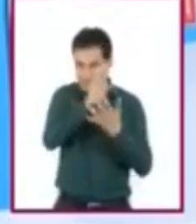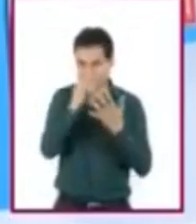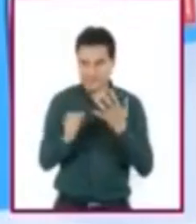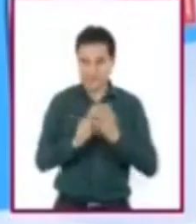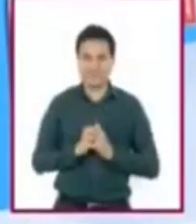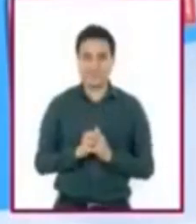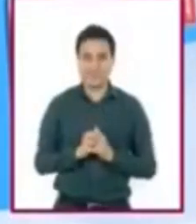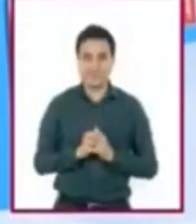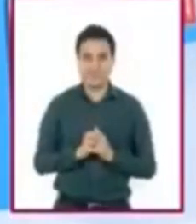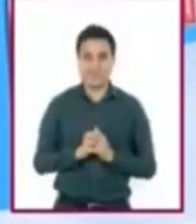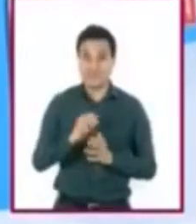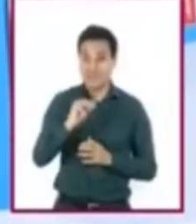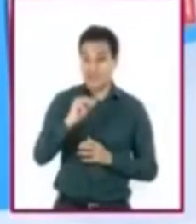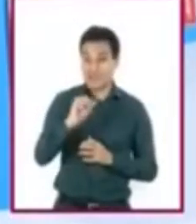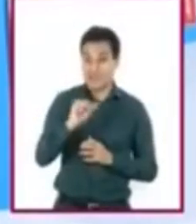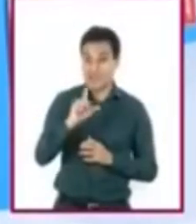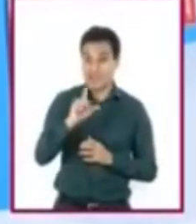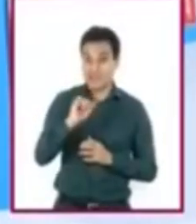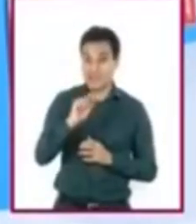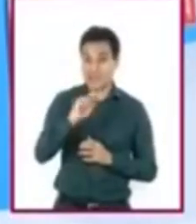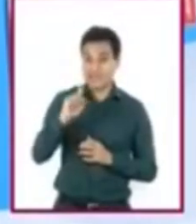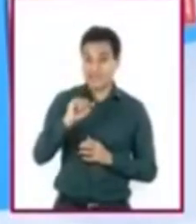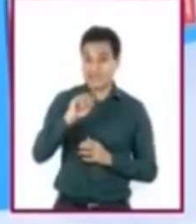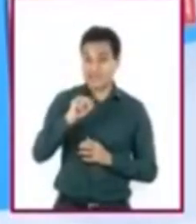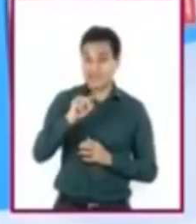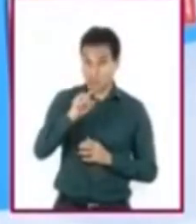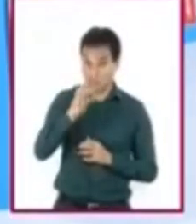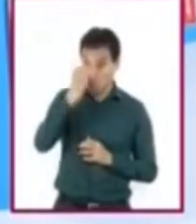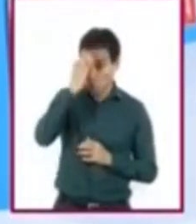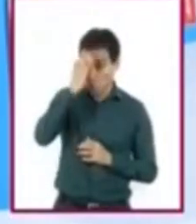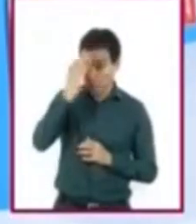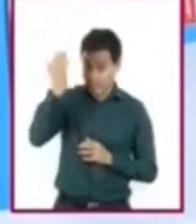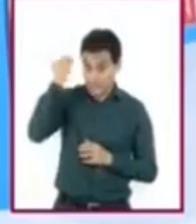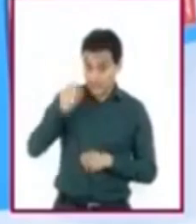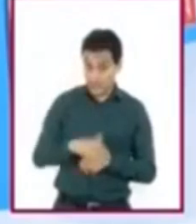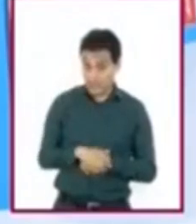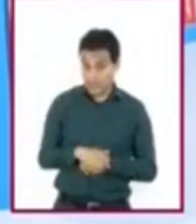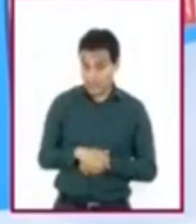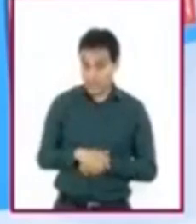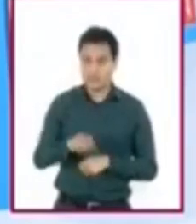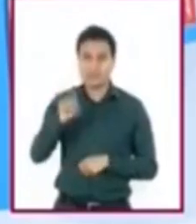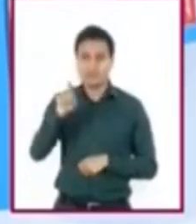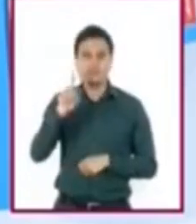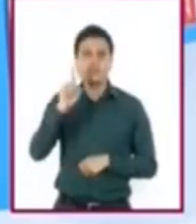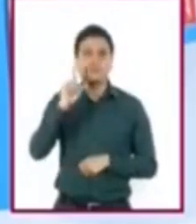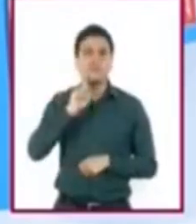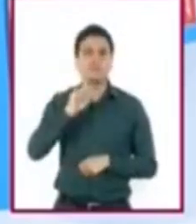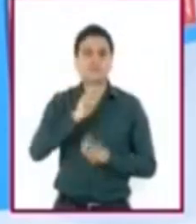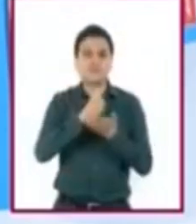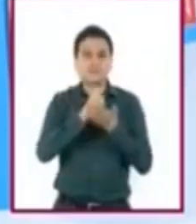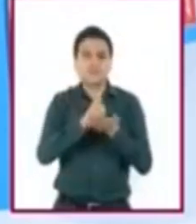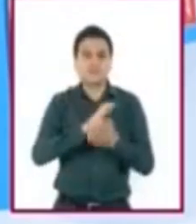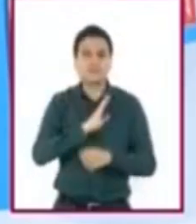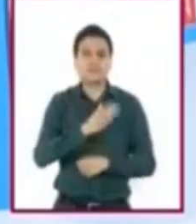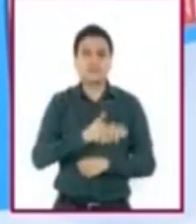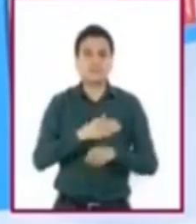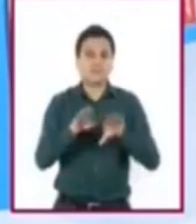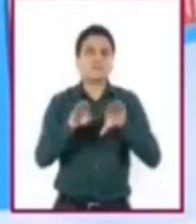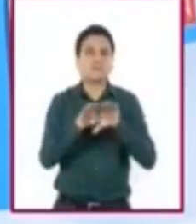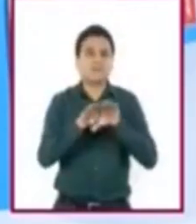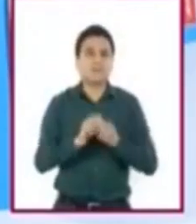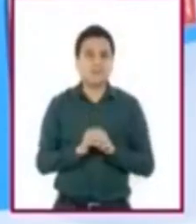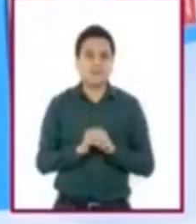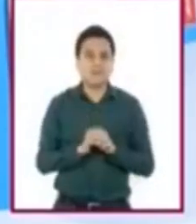¿Qué conocías de Malintzin antes de este video? ¿Qué papel tuvo en el proceso de conquista? ¿Fue un factor determinante para la